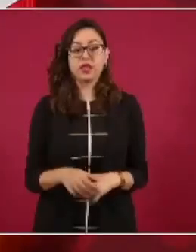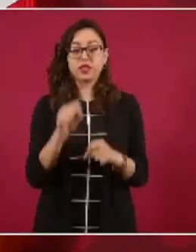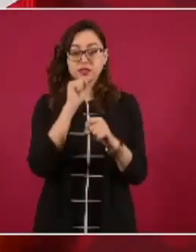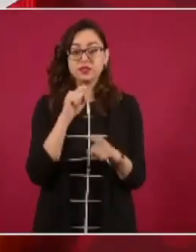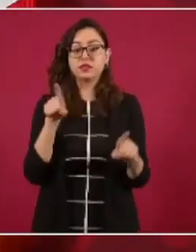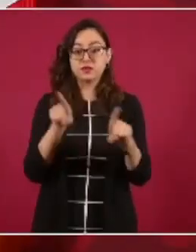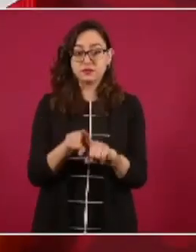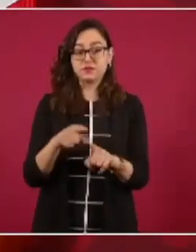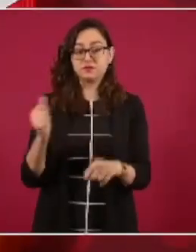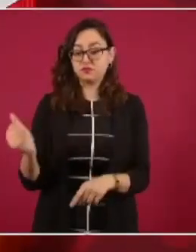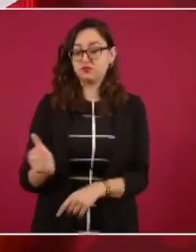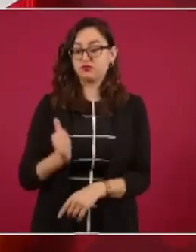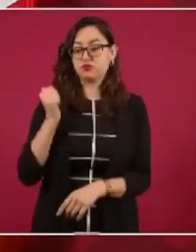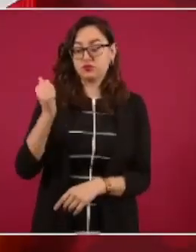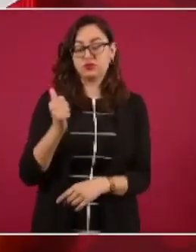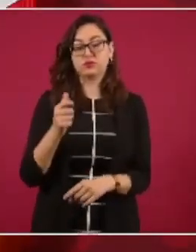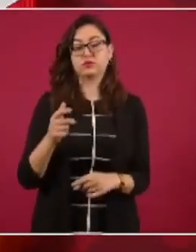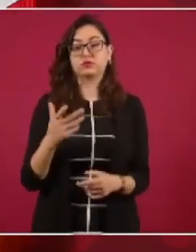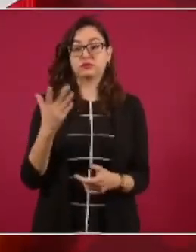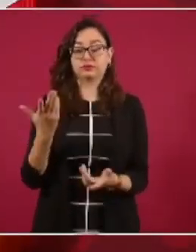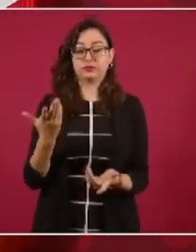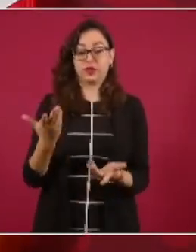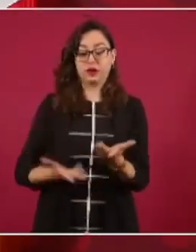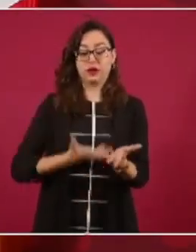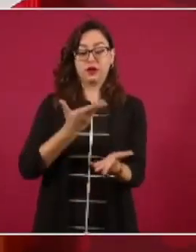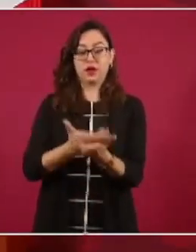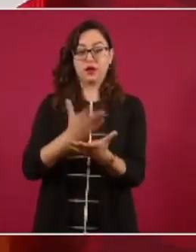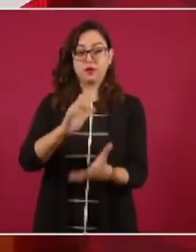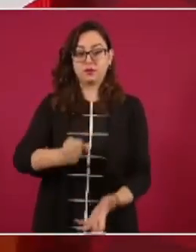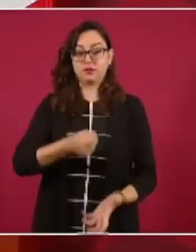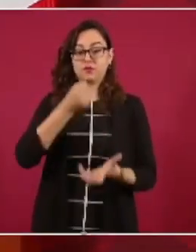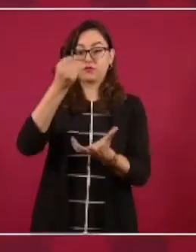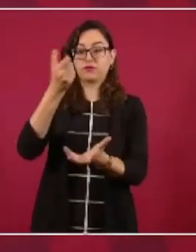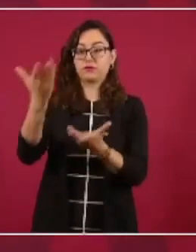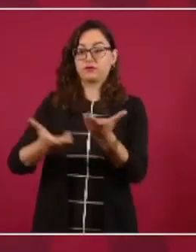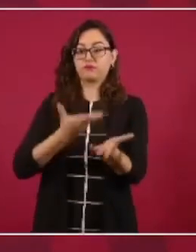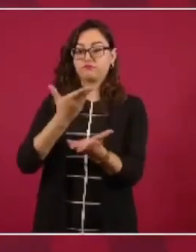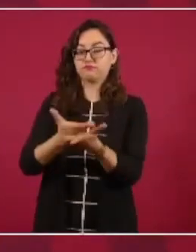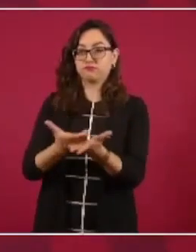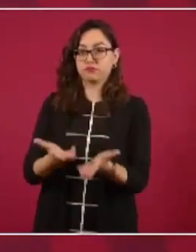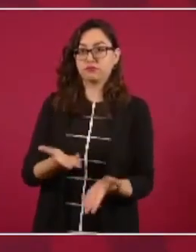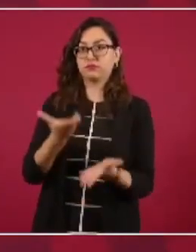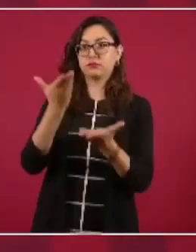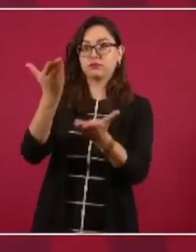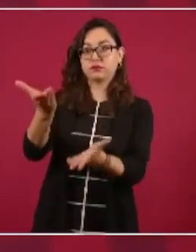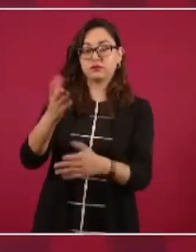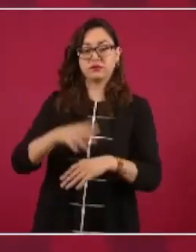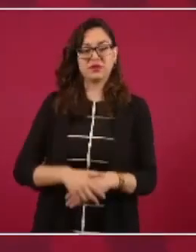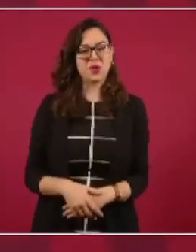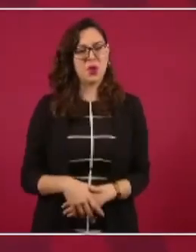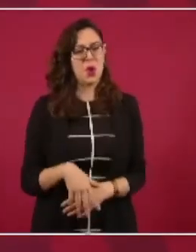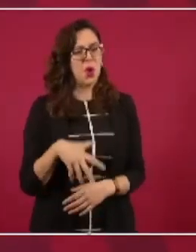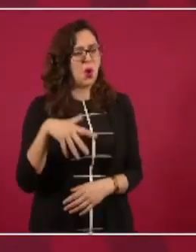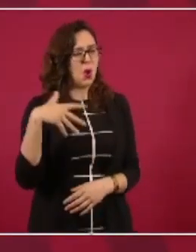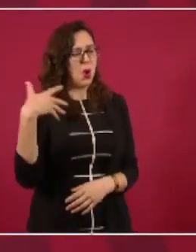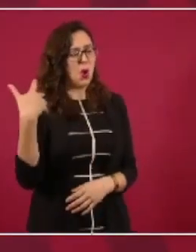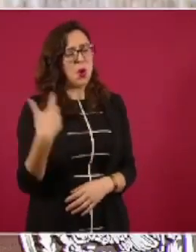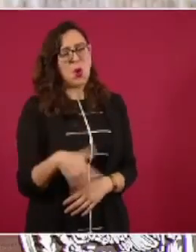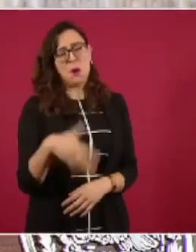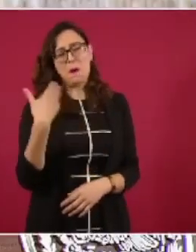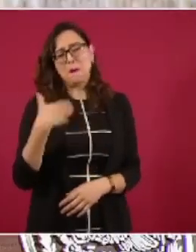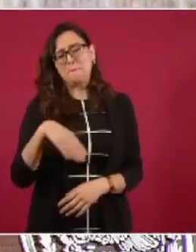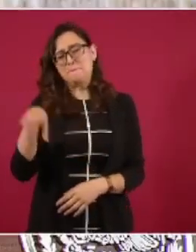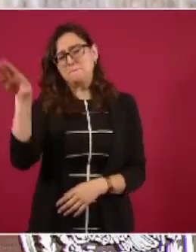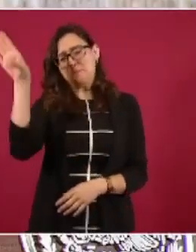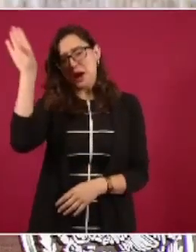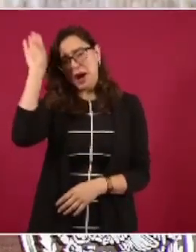qué barbaridad. Fíjense la hipocresía, ¿no? 1 billón de pesos para el pago